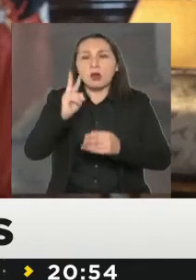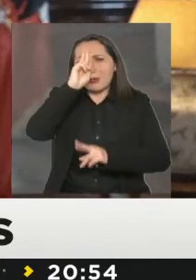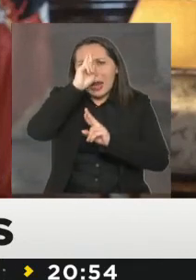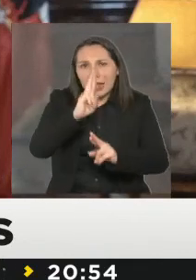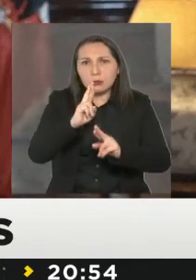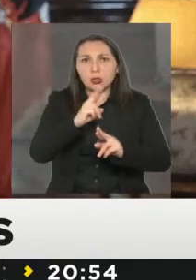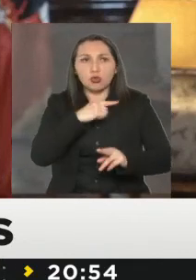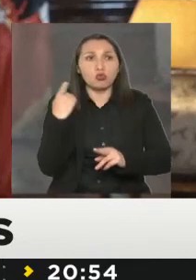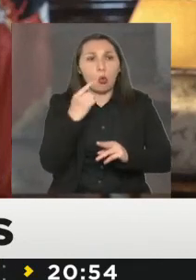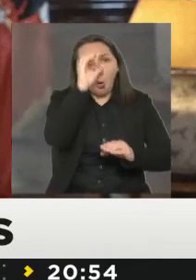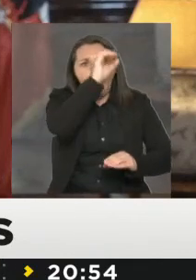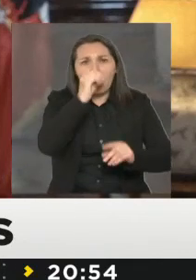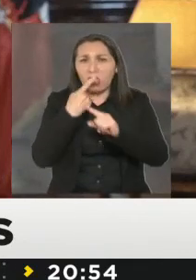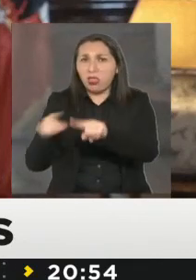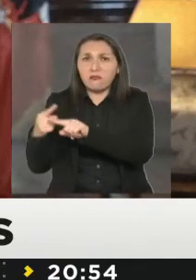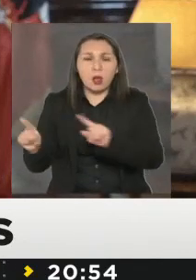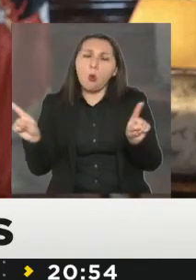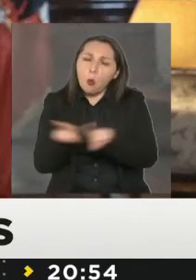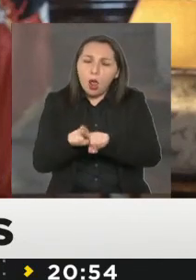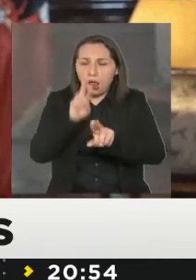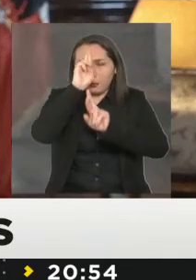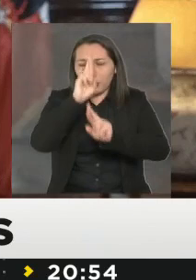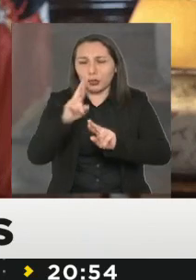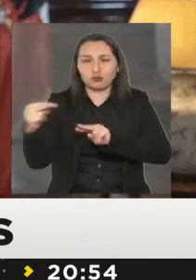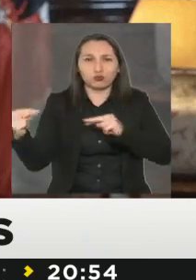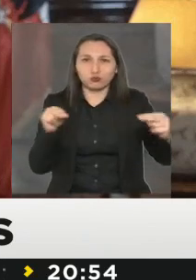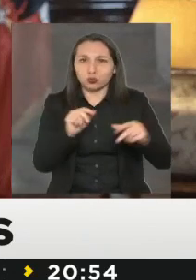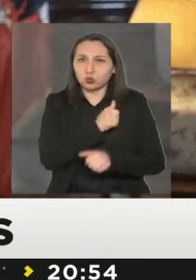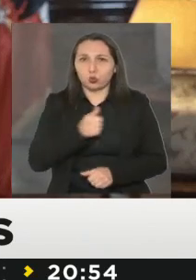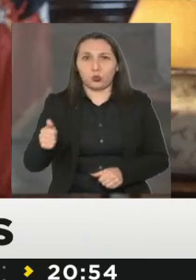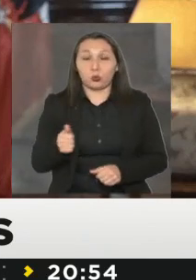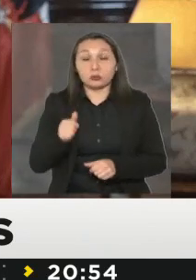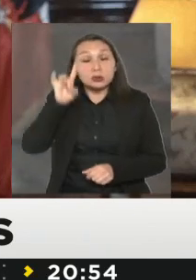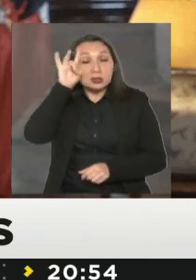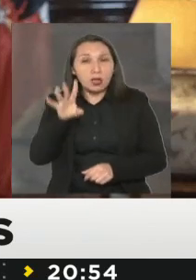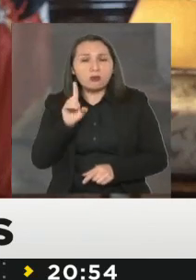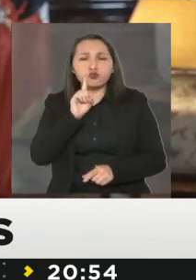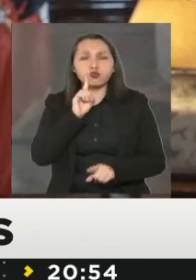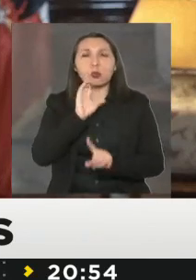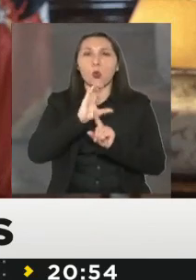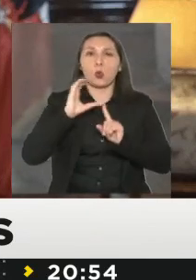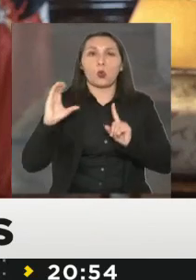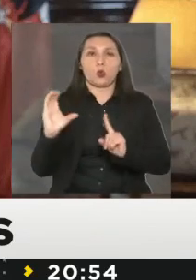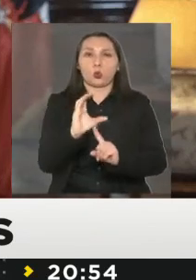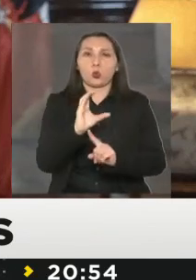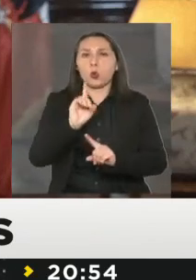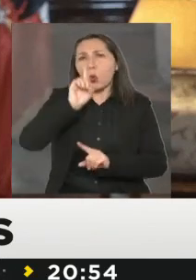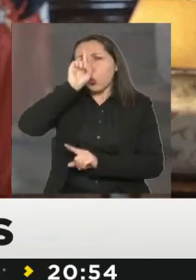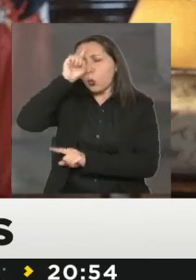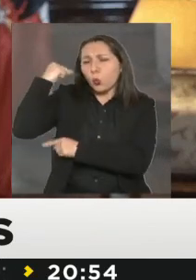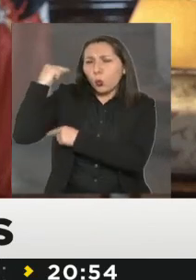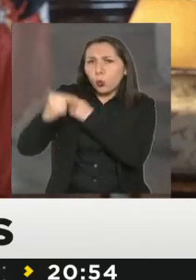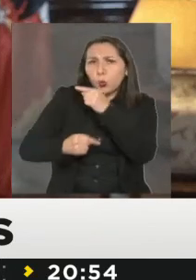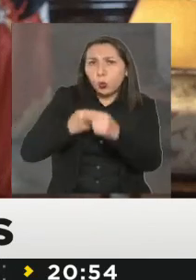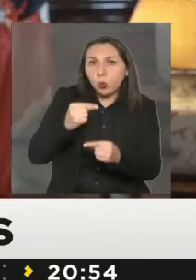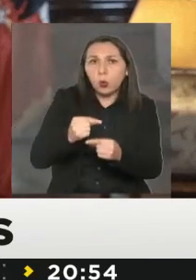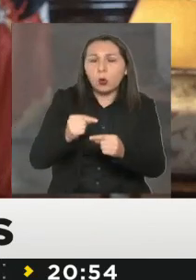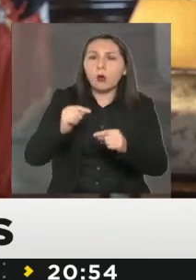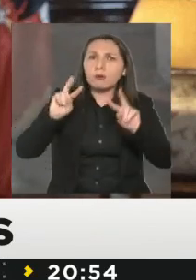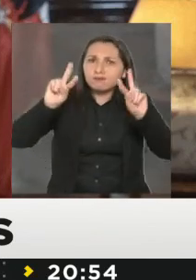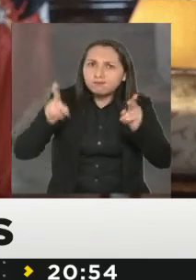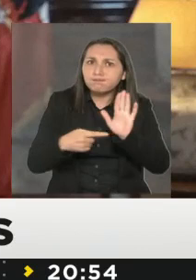en nuestras discrepancias sabemos también que tenemos una cultura tradiciones y símbolos